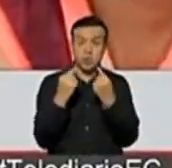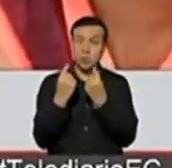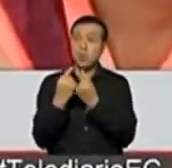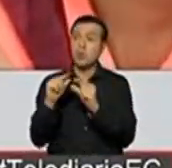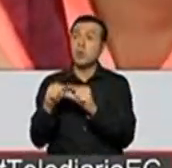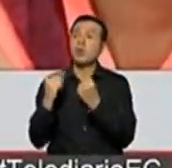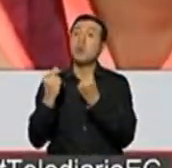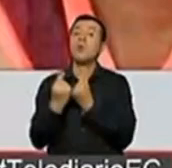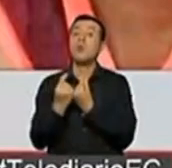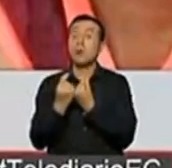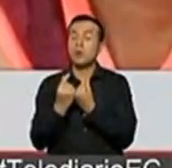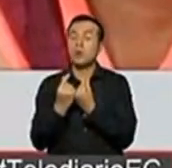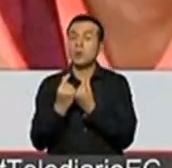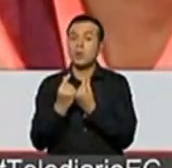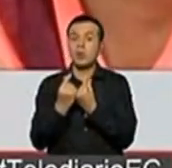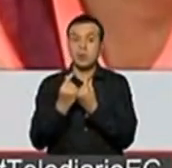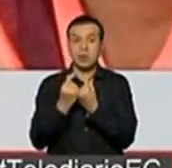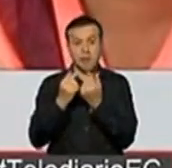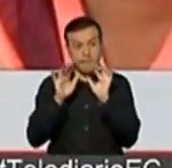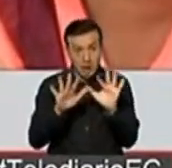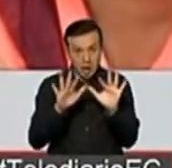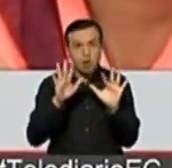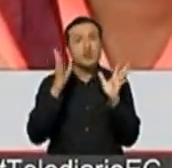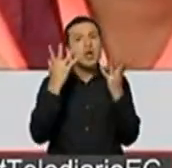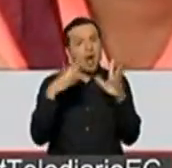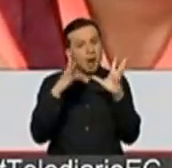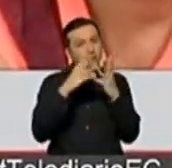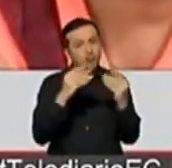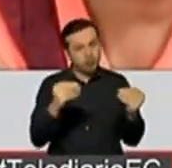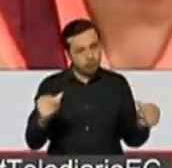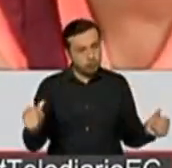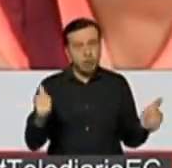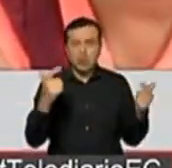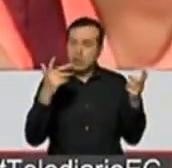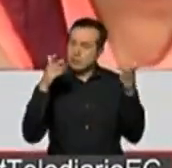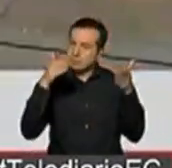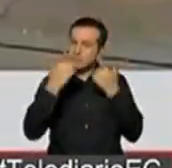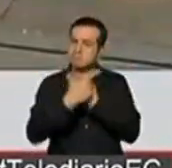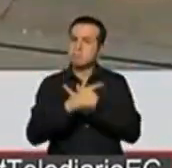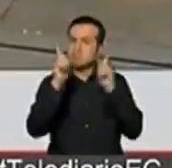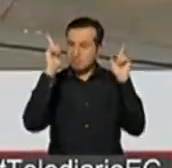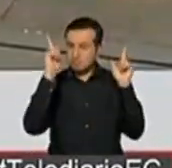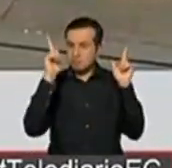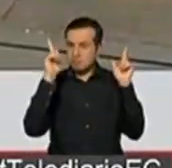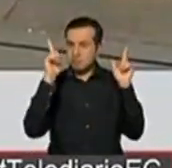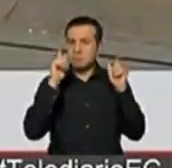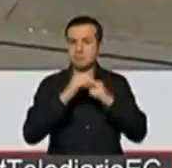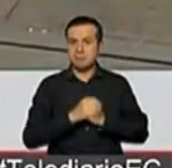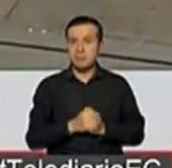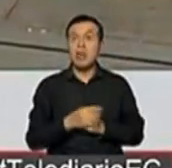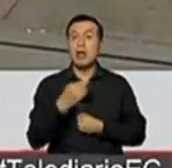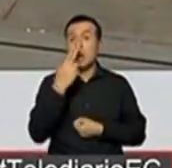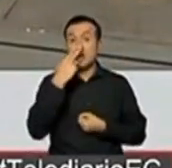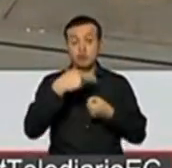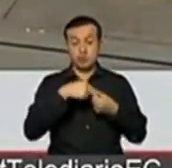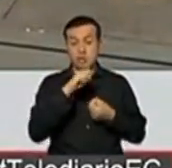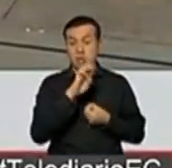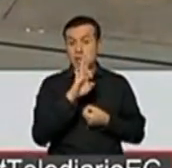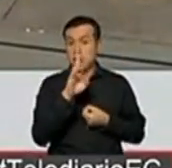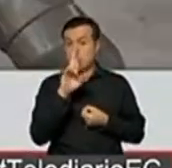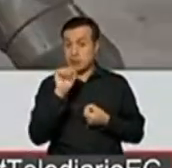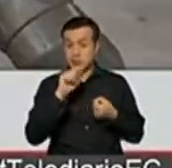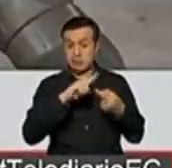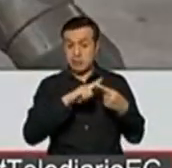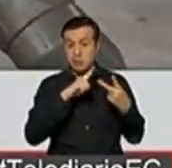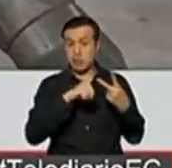levanta la medida de hecho en cada uno de nuestros territorios, por la libertad. De esta manera, el valor de la gasolina extra, así como la del